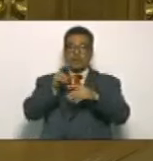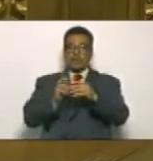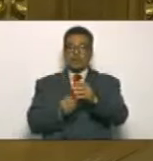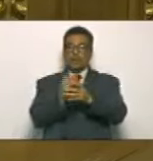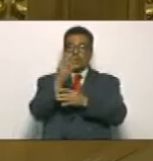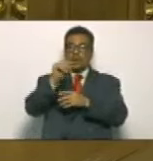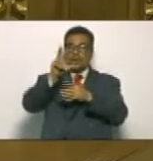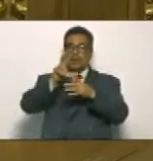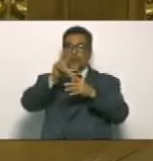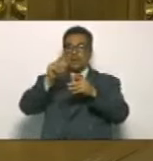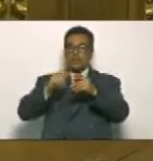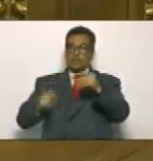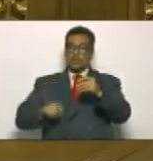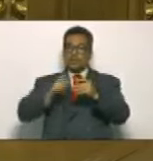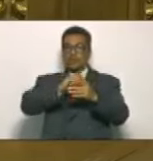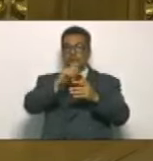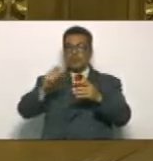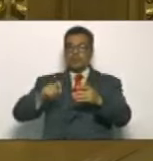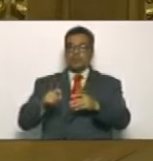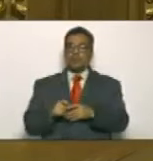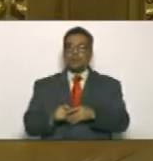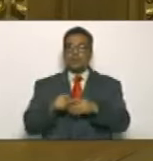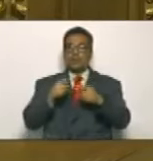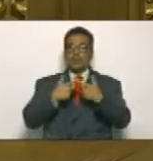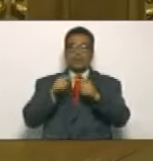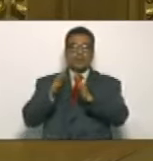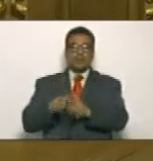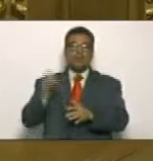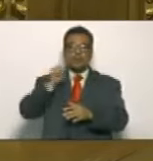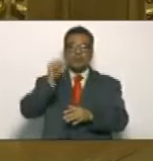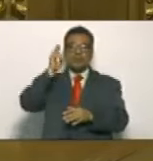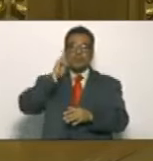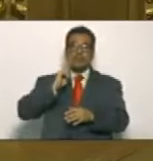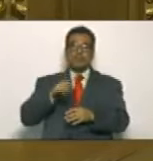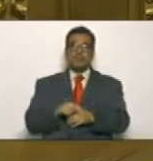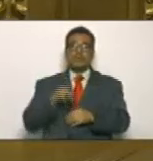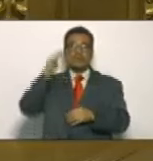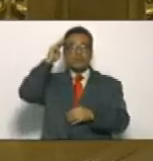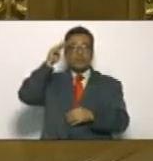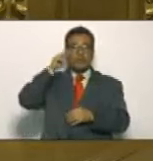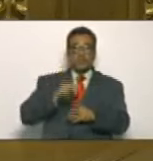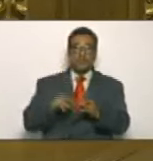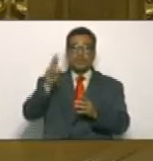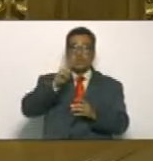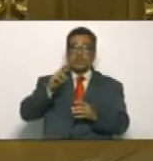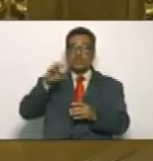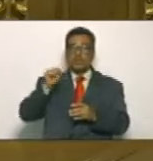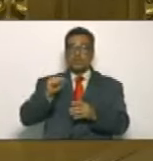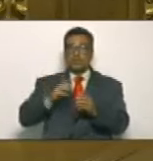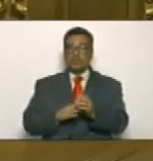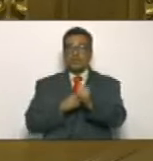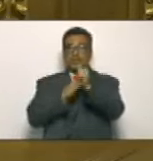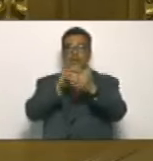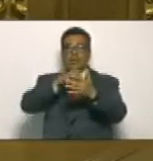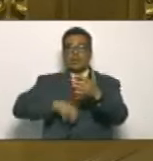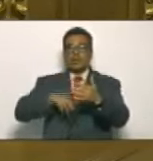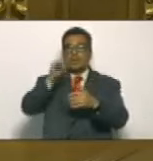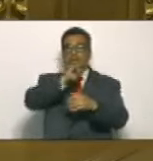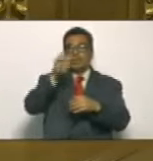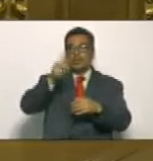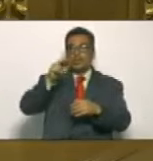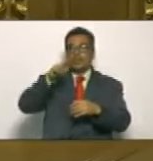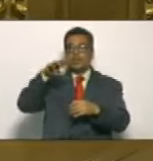raíces, enmarcado en el legado del libertador Simón Bolívar, el maestro Simón Rodríguez y el líder campesino Ezequiel